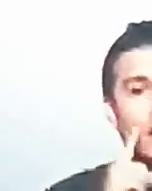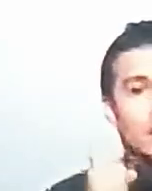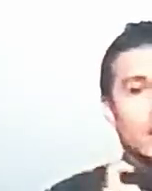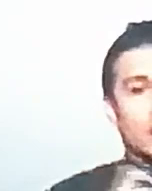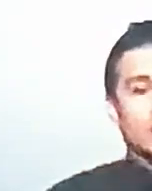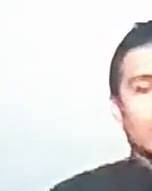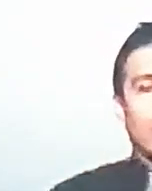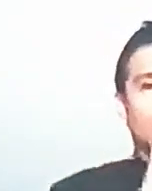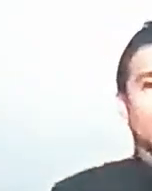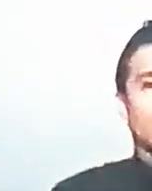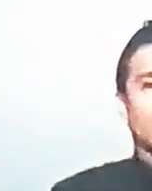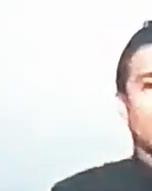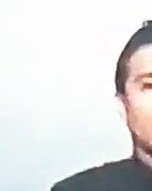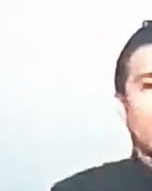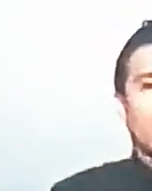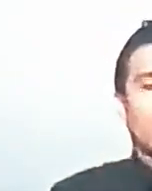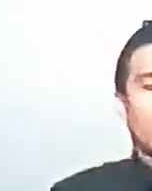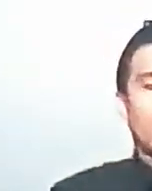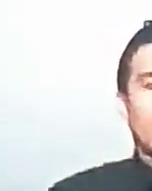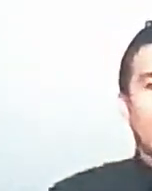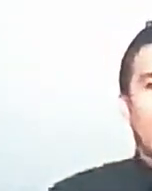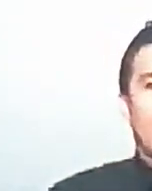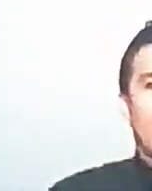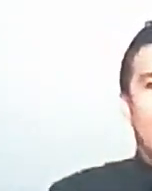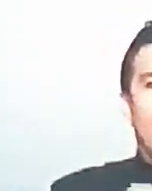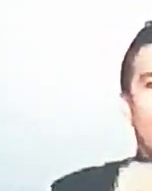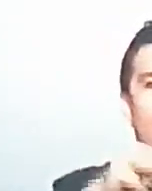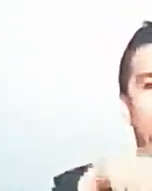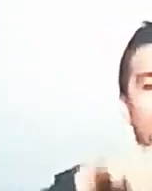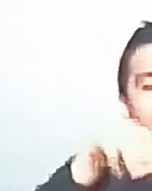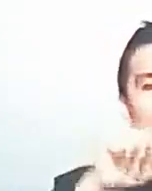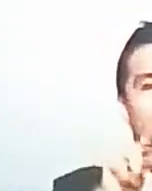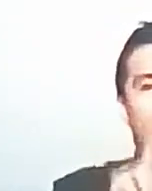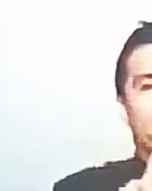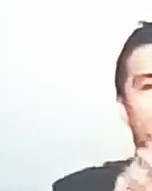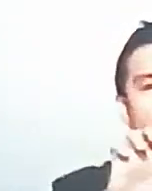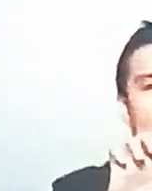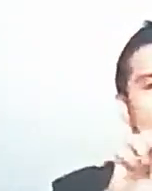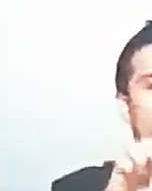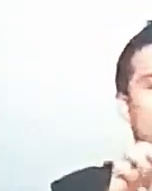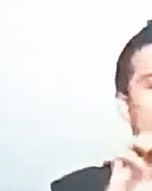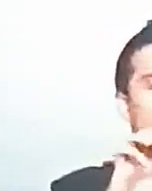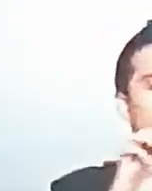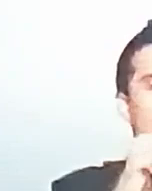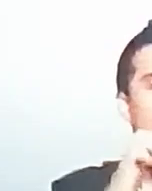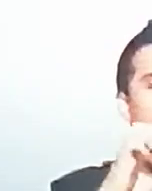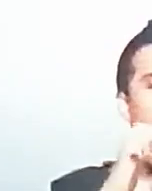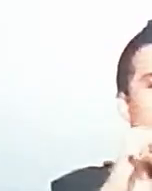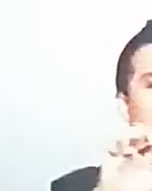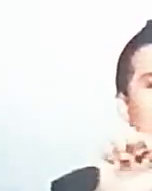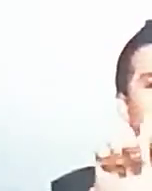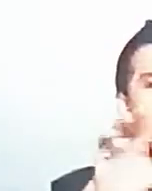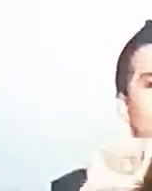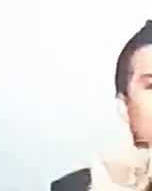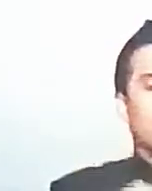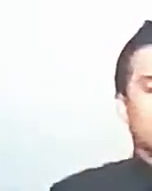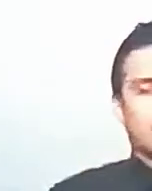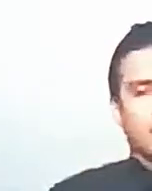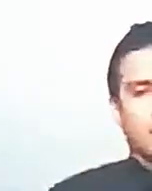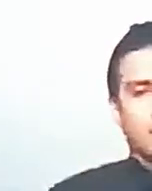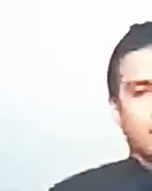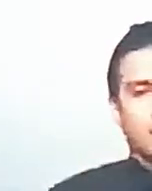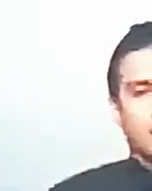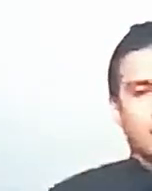la doctora Marcela Aguiñaga. Esta última tendrá un tiempo de interpelación de 15 segundos, en tanto que el